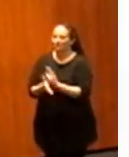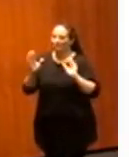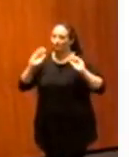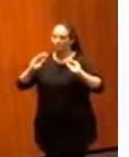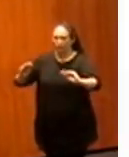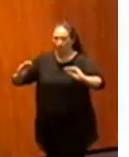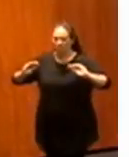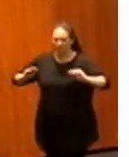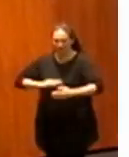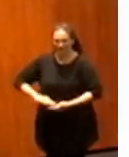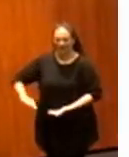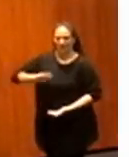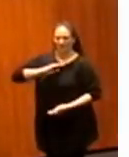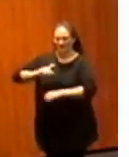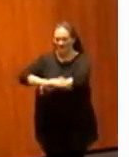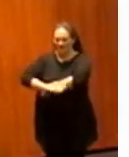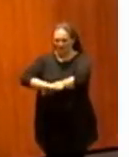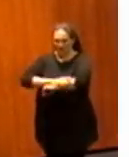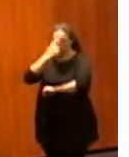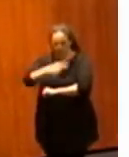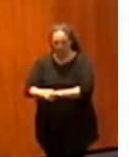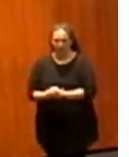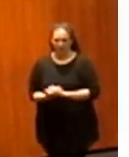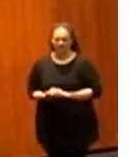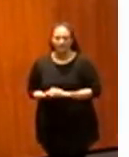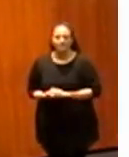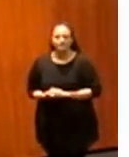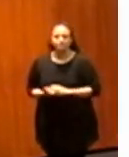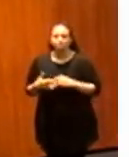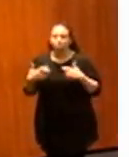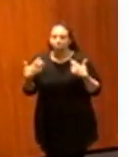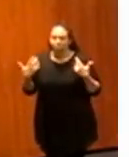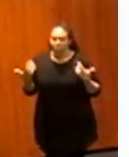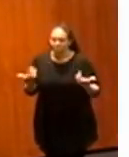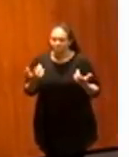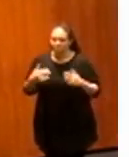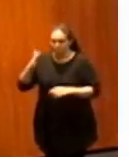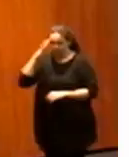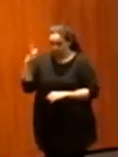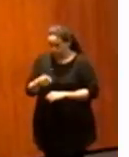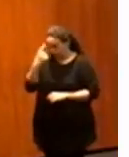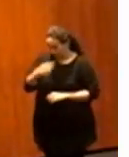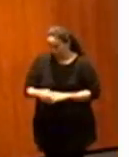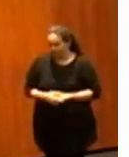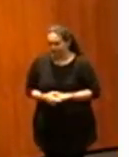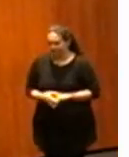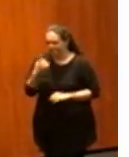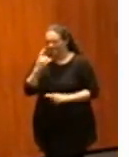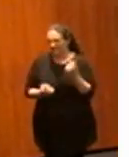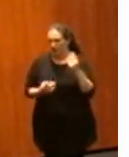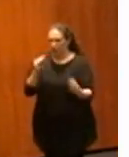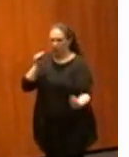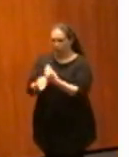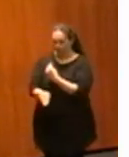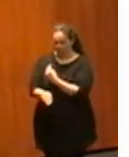esa capacidad estratégica. ¿Qué ocurre cuando un alumno se pone? Todos sabéis esto. Vamos a ver si alguien me dice que